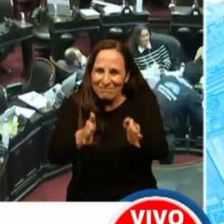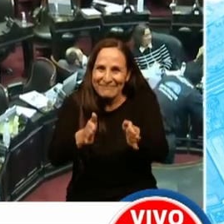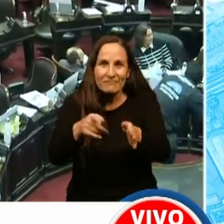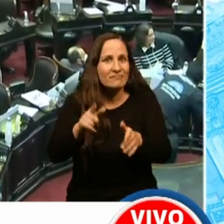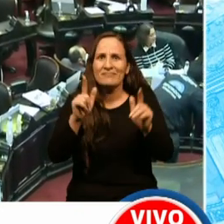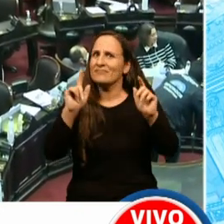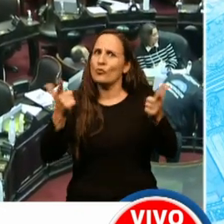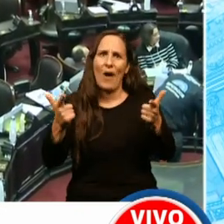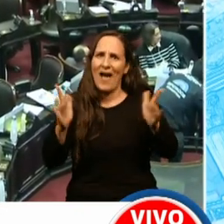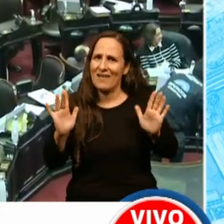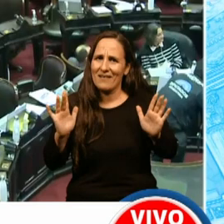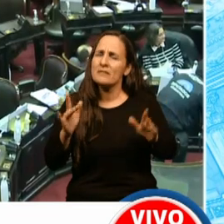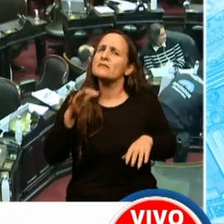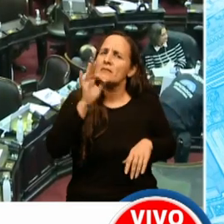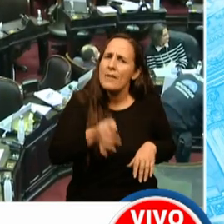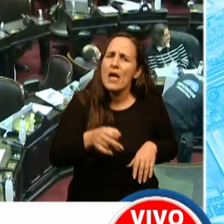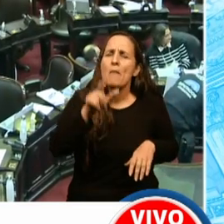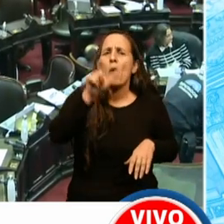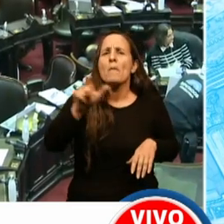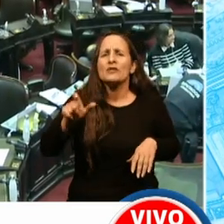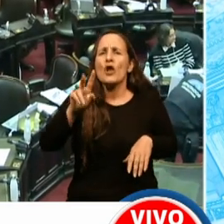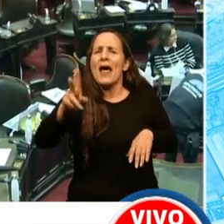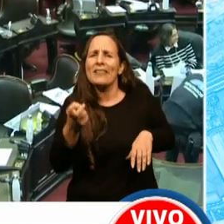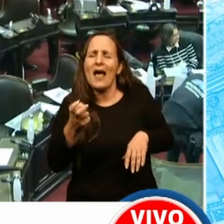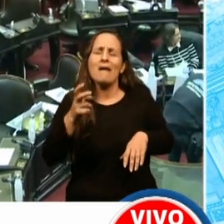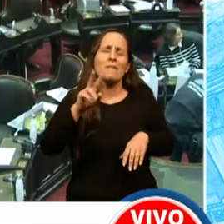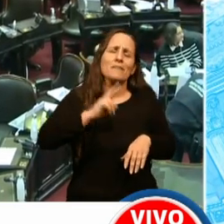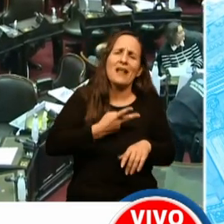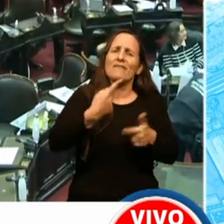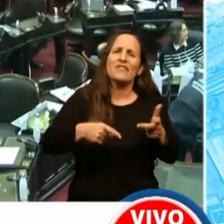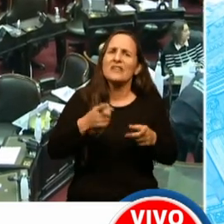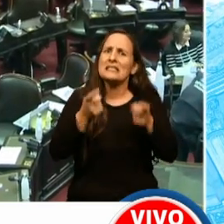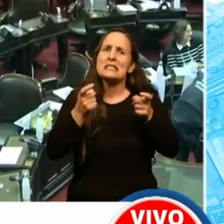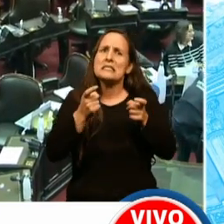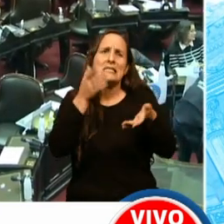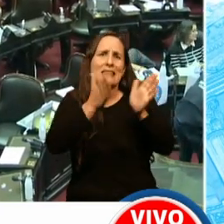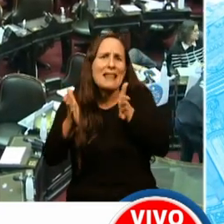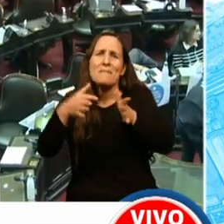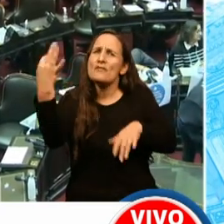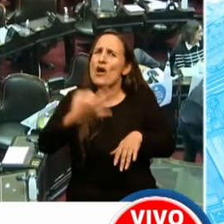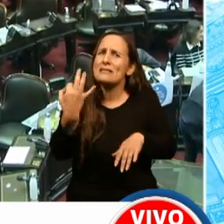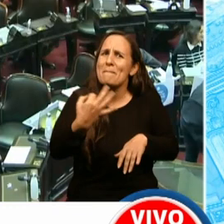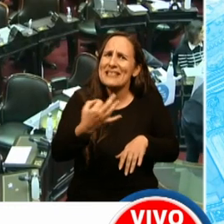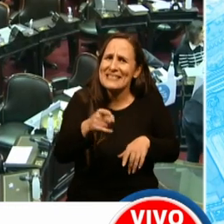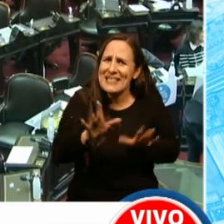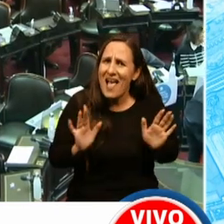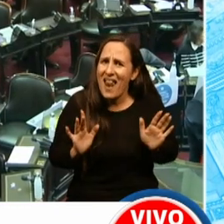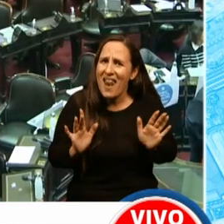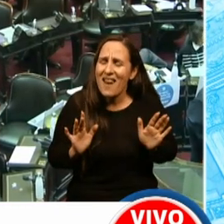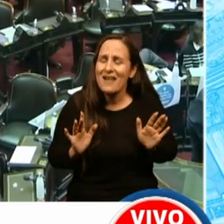que las personas travestis transexuales transgéneros requieren de tratamientos especiales y